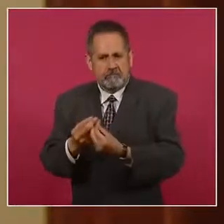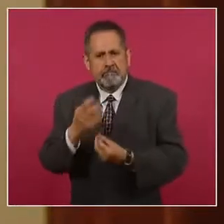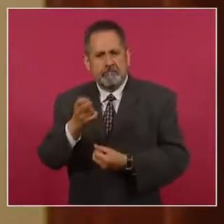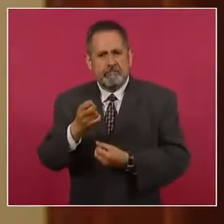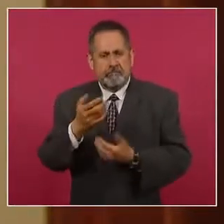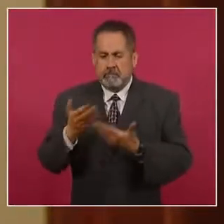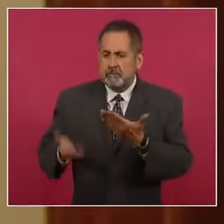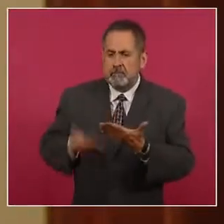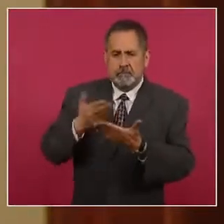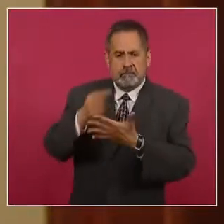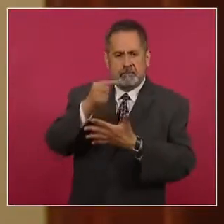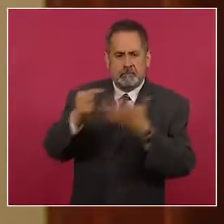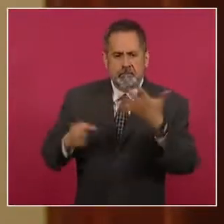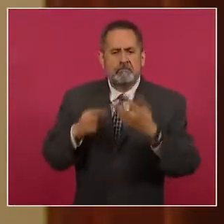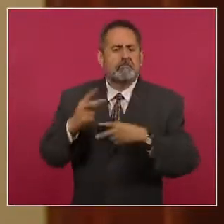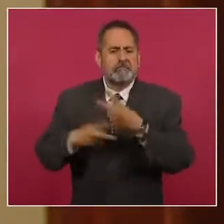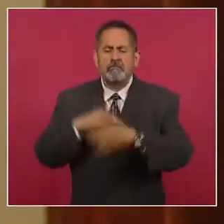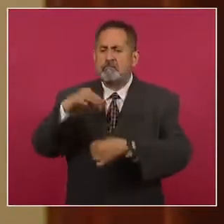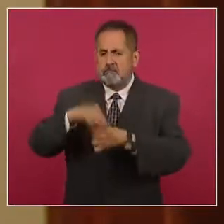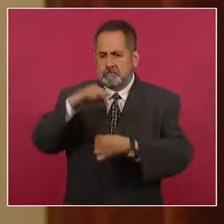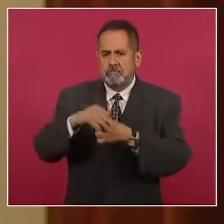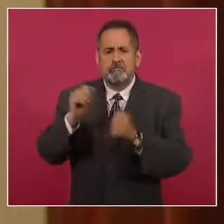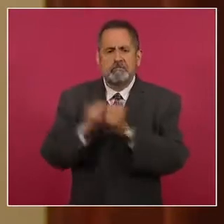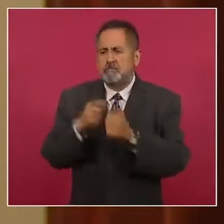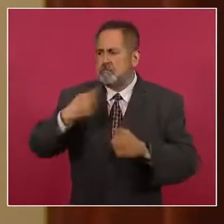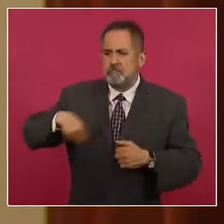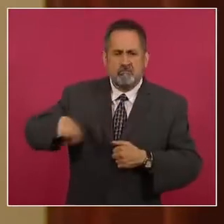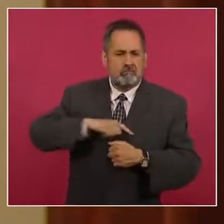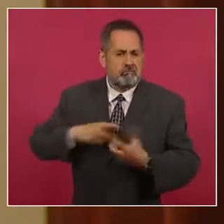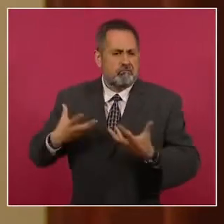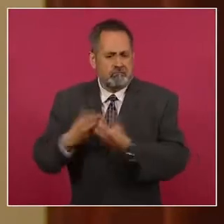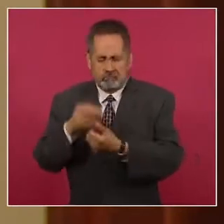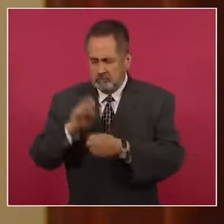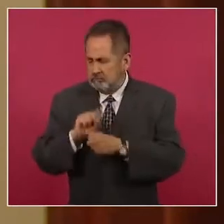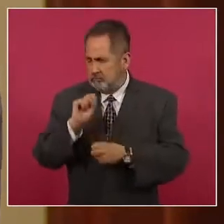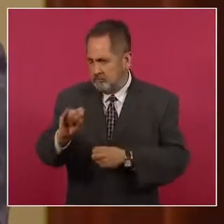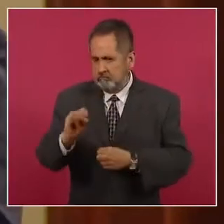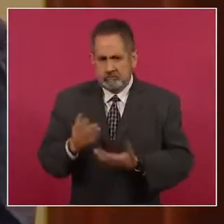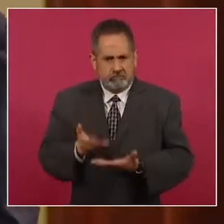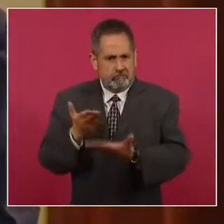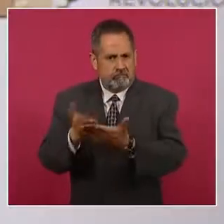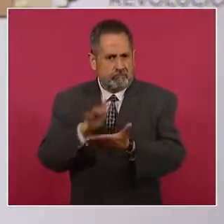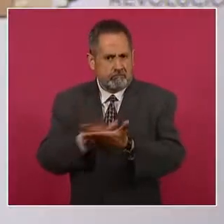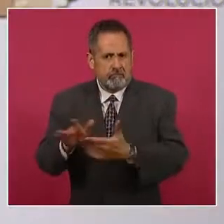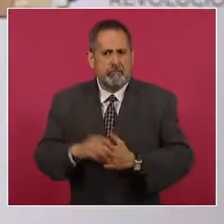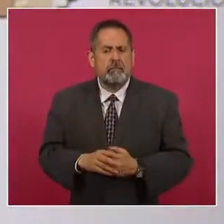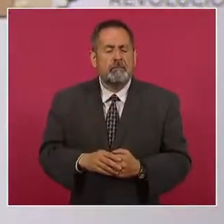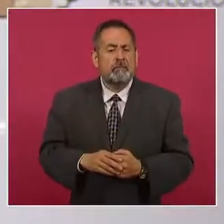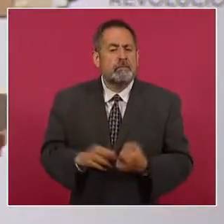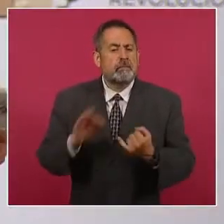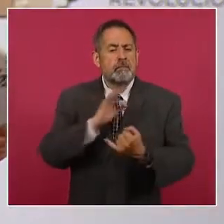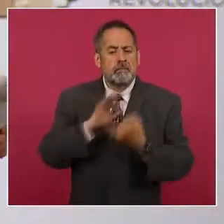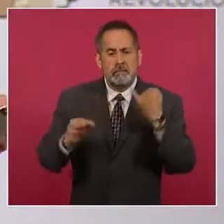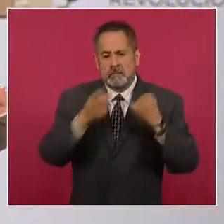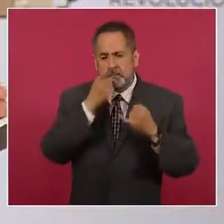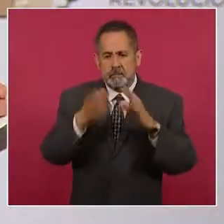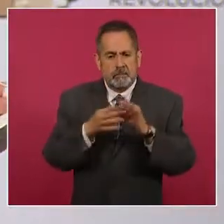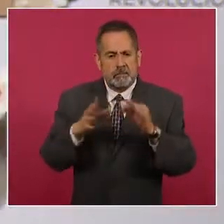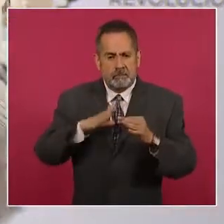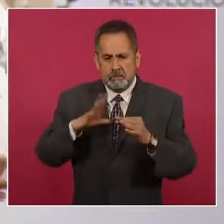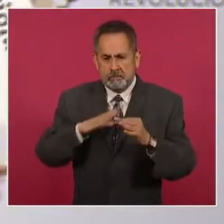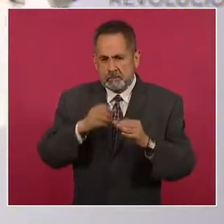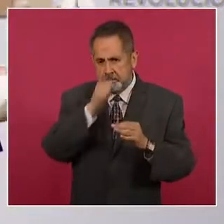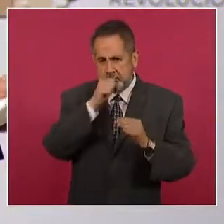le presentamos a los mexicanos para que votaran por nuestra coalición. Quiero finalizar diciéndole que tenemos